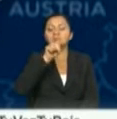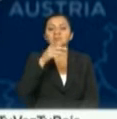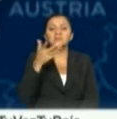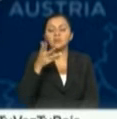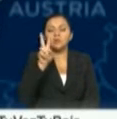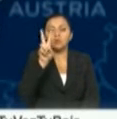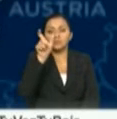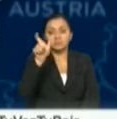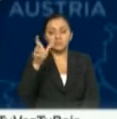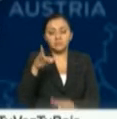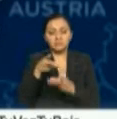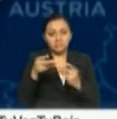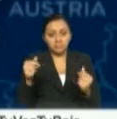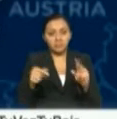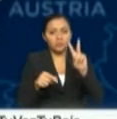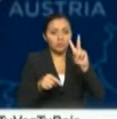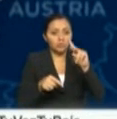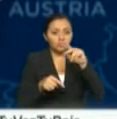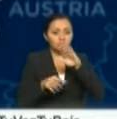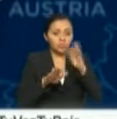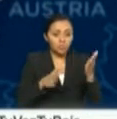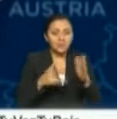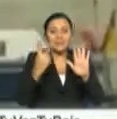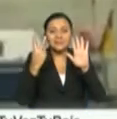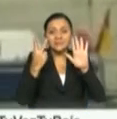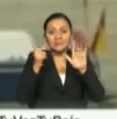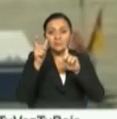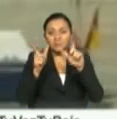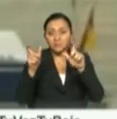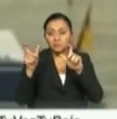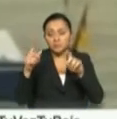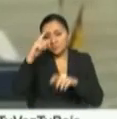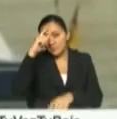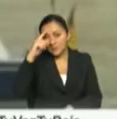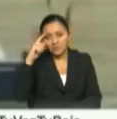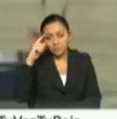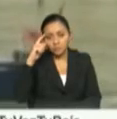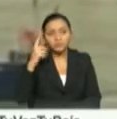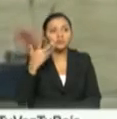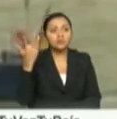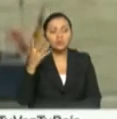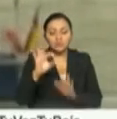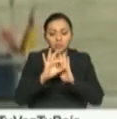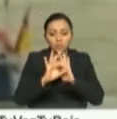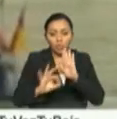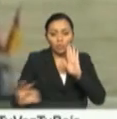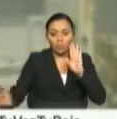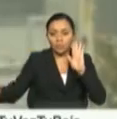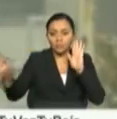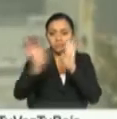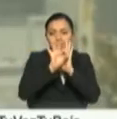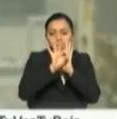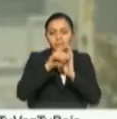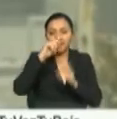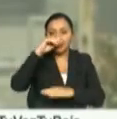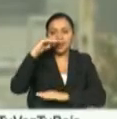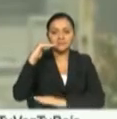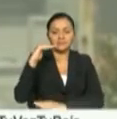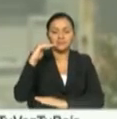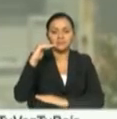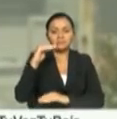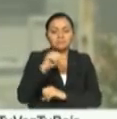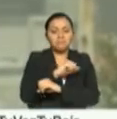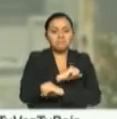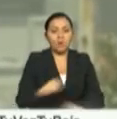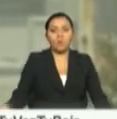permanecen desaparecidas y hay 7 heridos. La explosión se produjo en una de las conducciones por las que se abastece de gas licuado la fábrica.